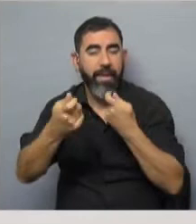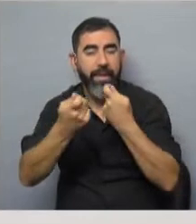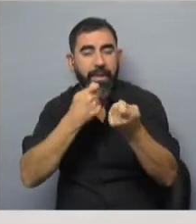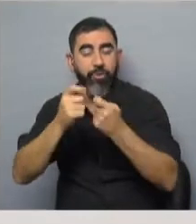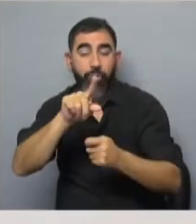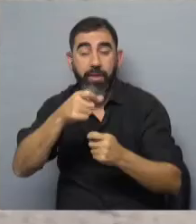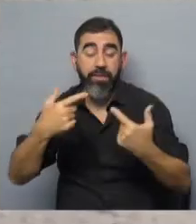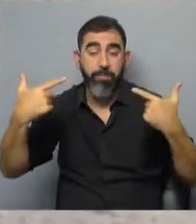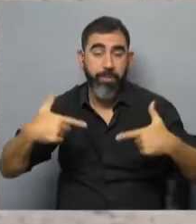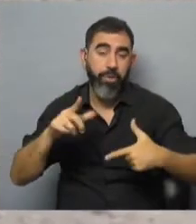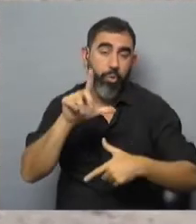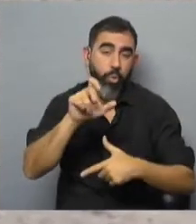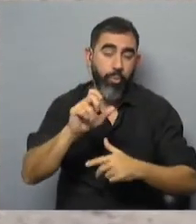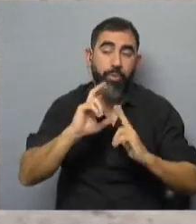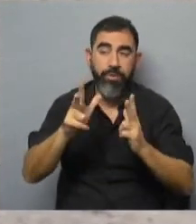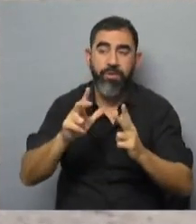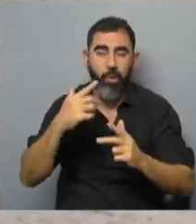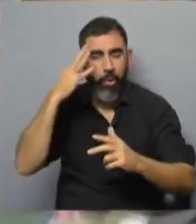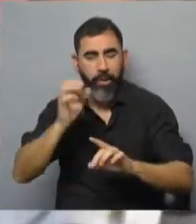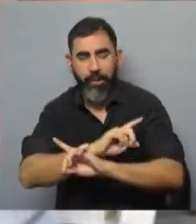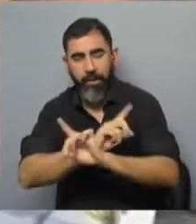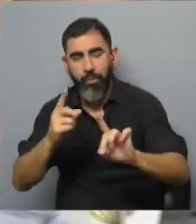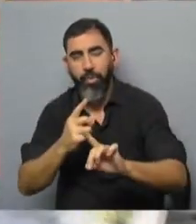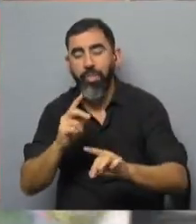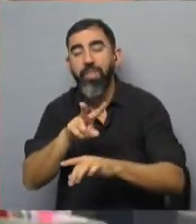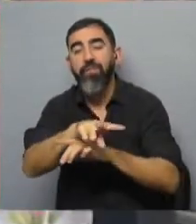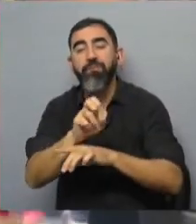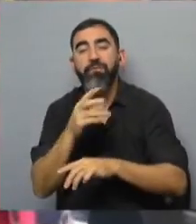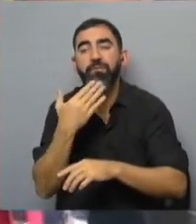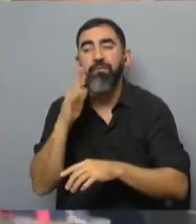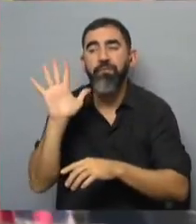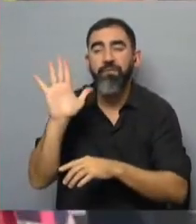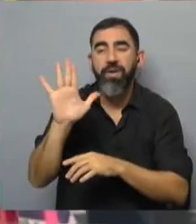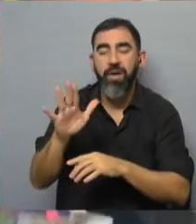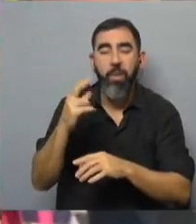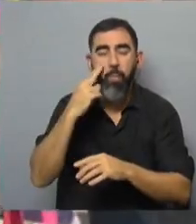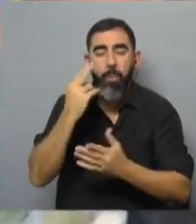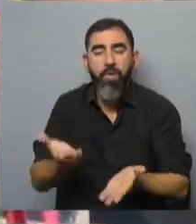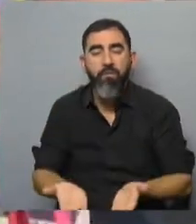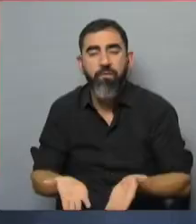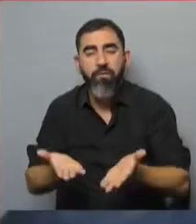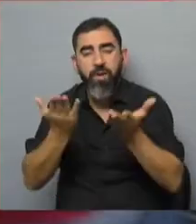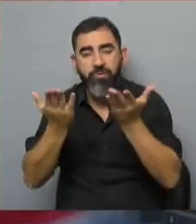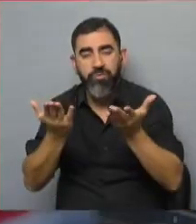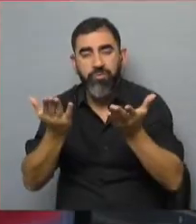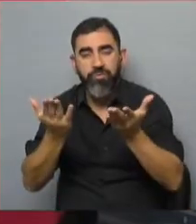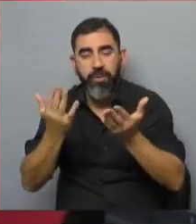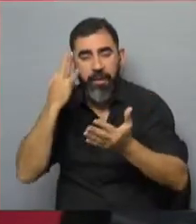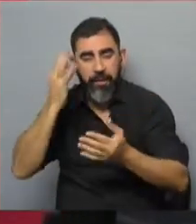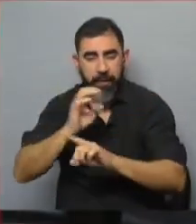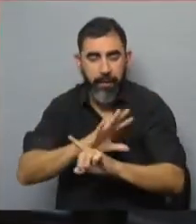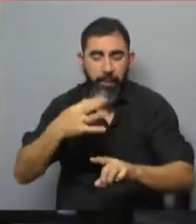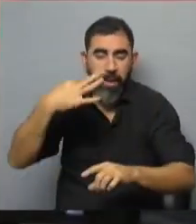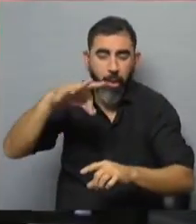del exfuncionario, al decir que no creía que el déficit fiscal sea la causa de la inflación estructural desmesurada y